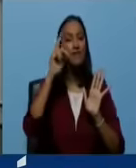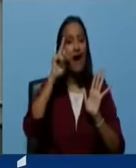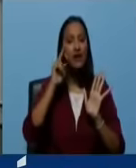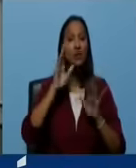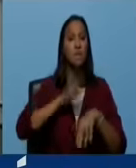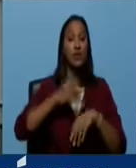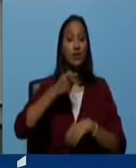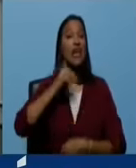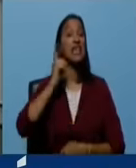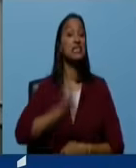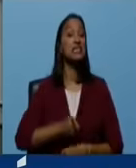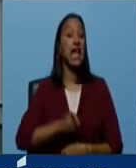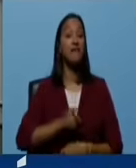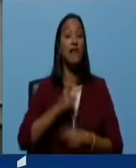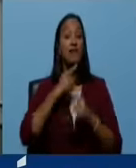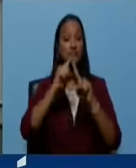responder,